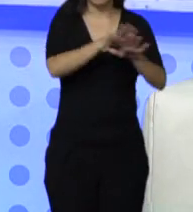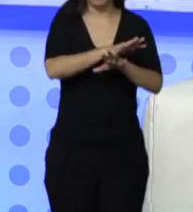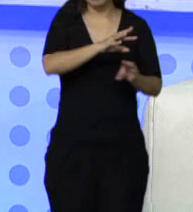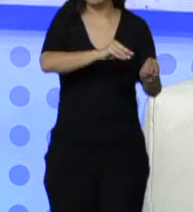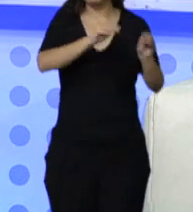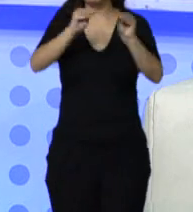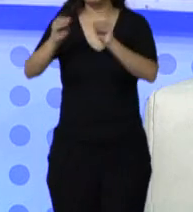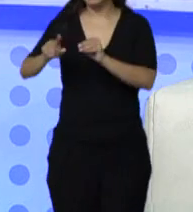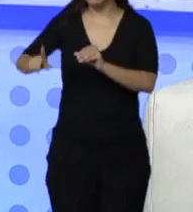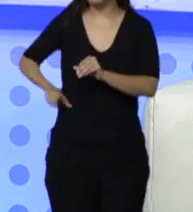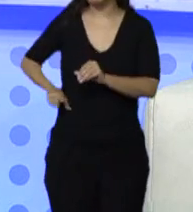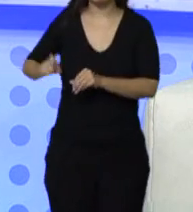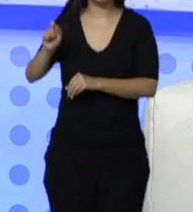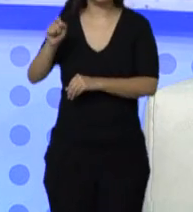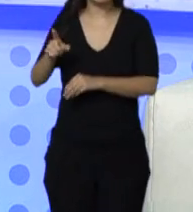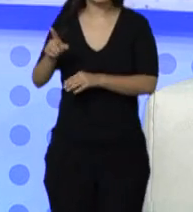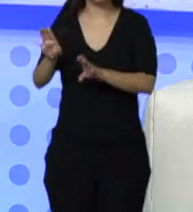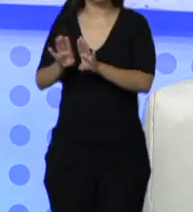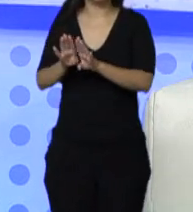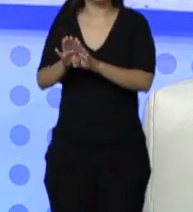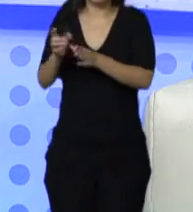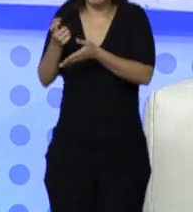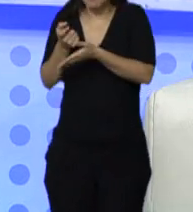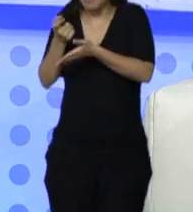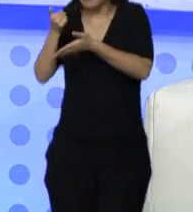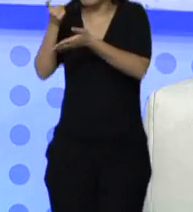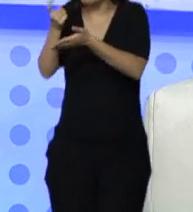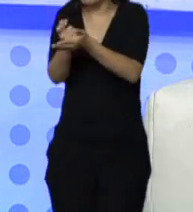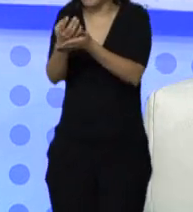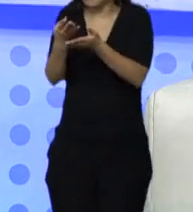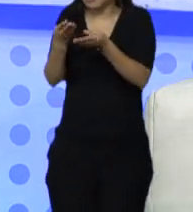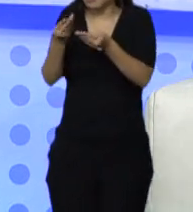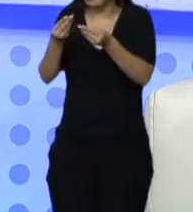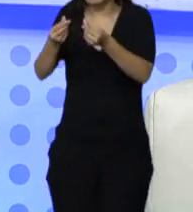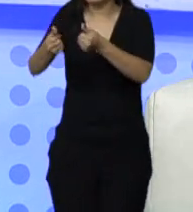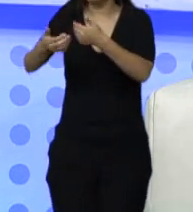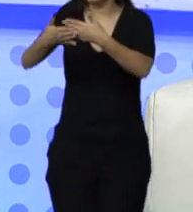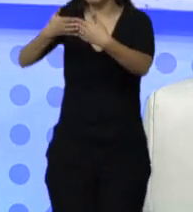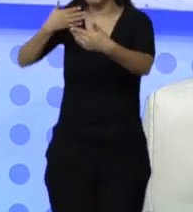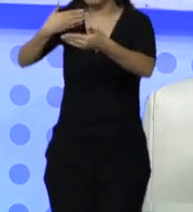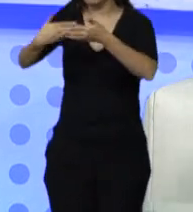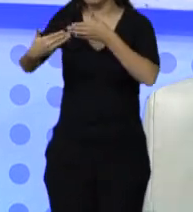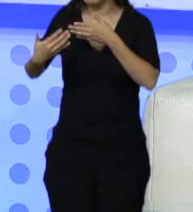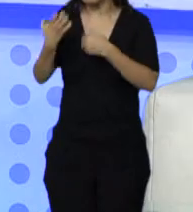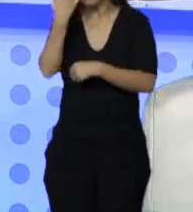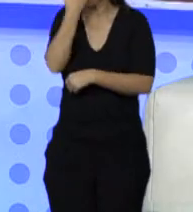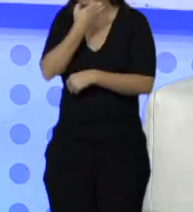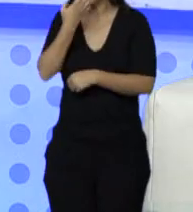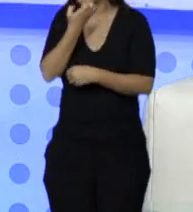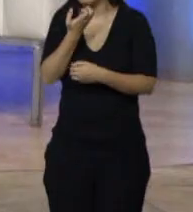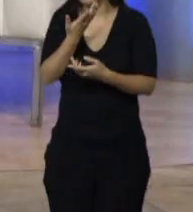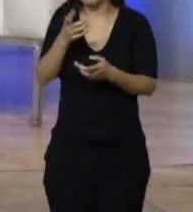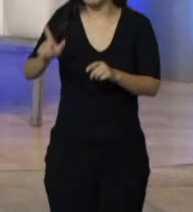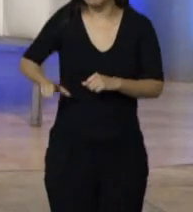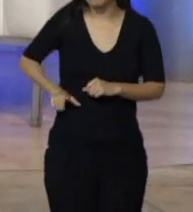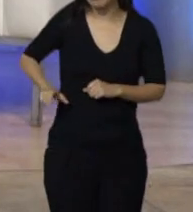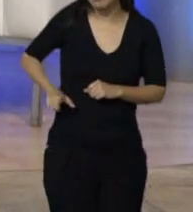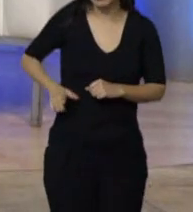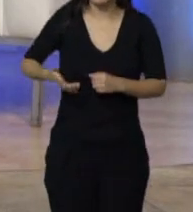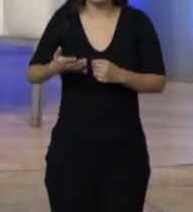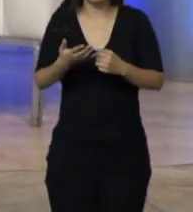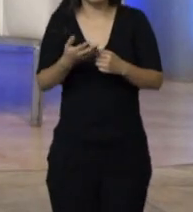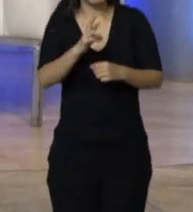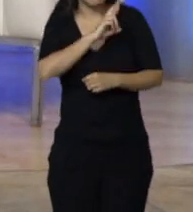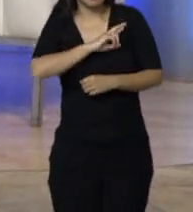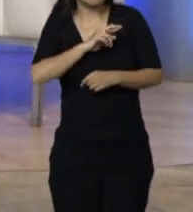momento también el costo de una de una escuela pública la privada momentáneamente sí y bueno a lo mejor no es esa parte